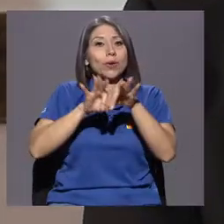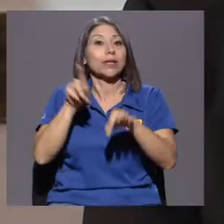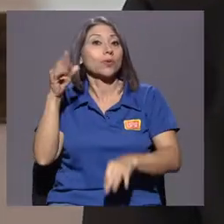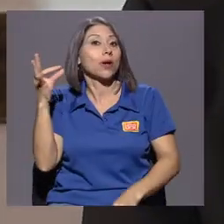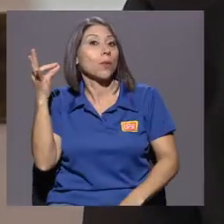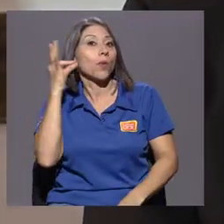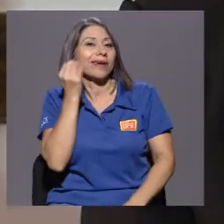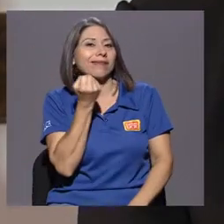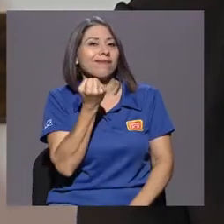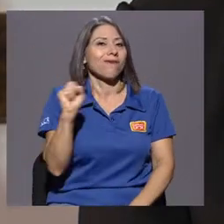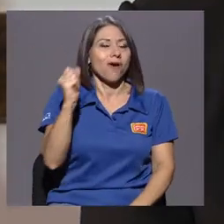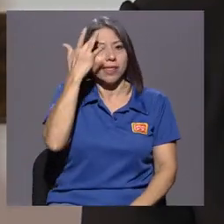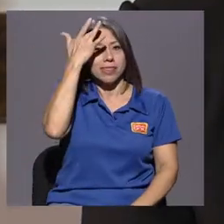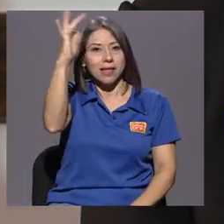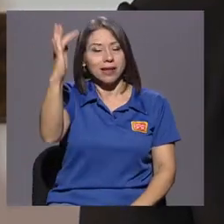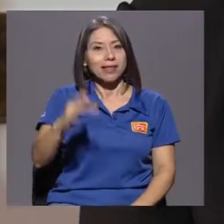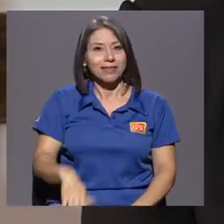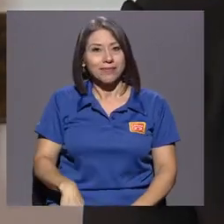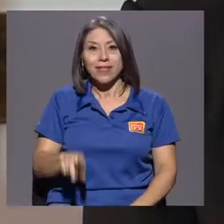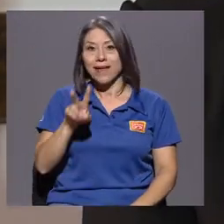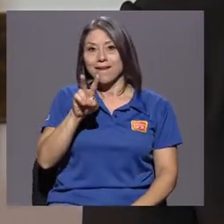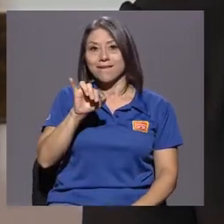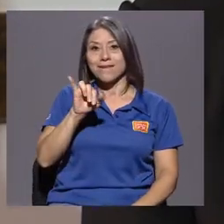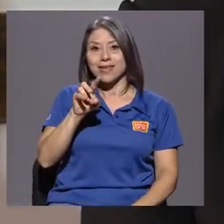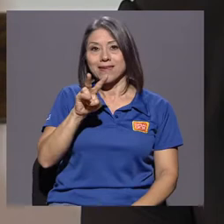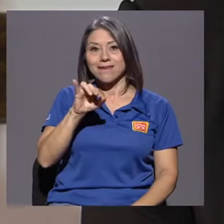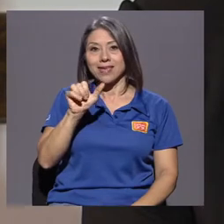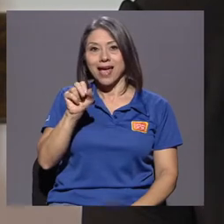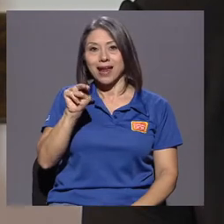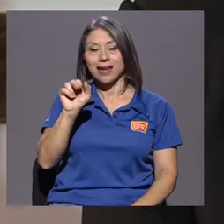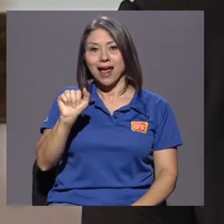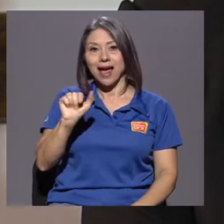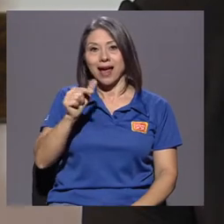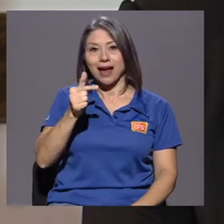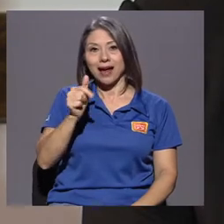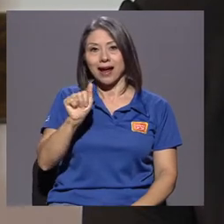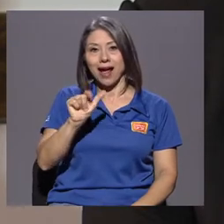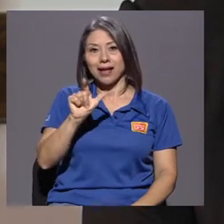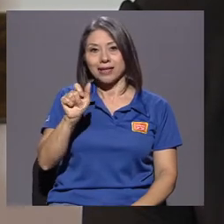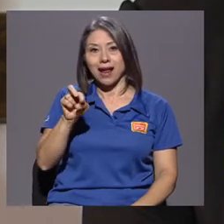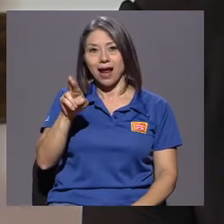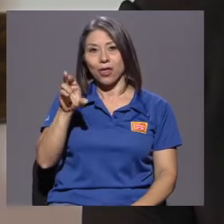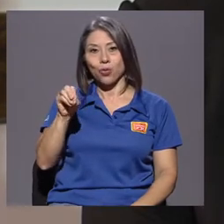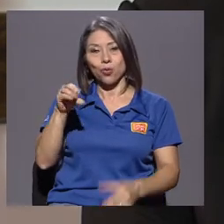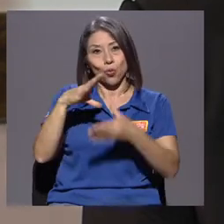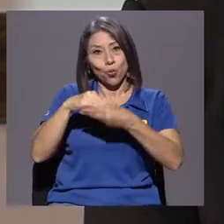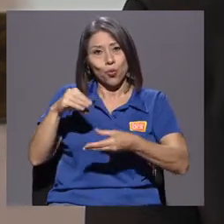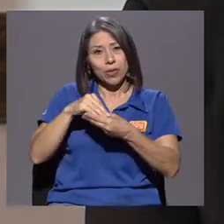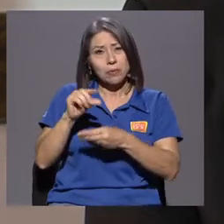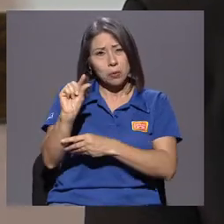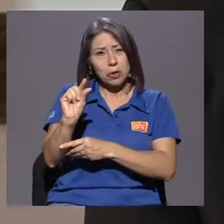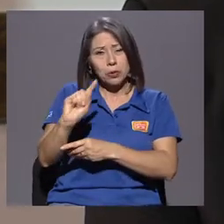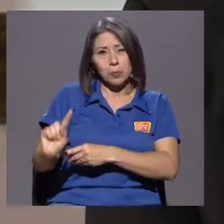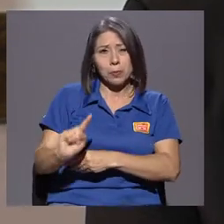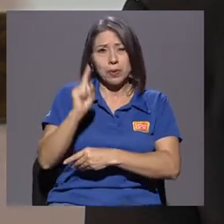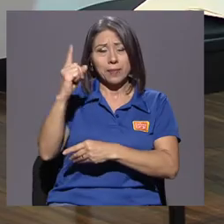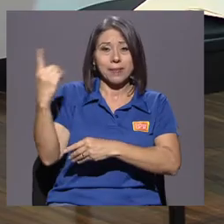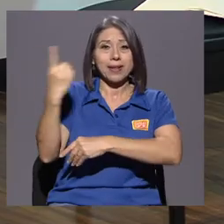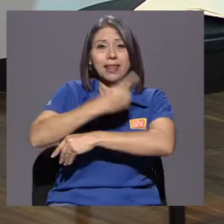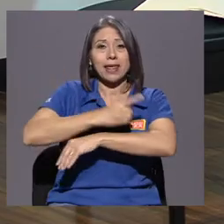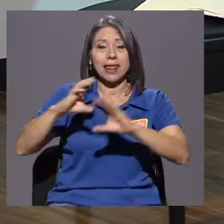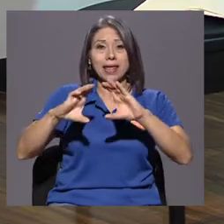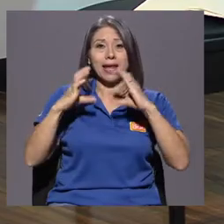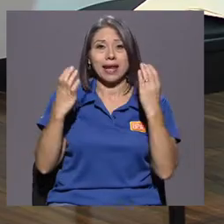mujer revolucionaria muy inteligente viviana gallardo durante un poquito es el primer día de clases con ella